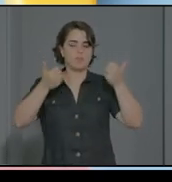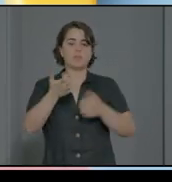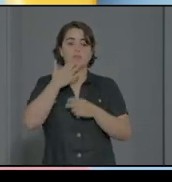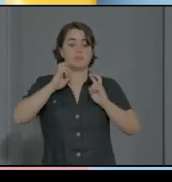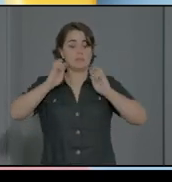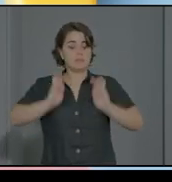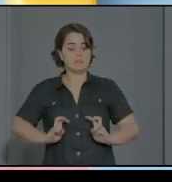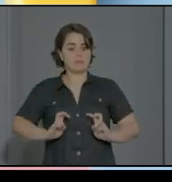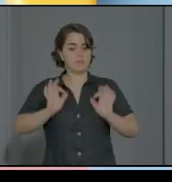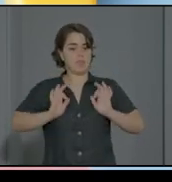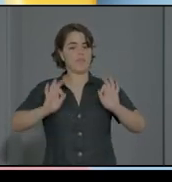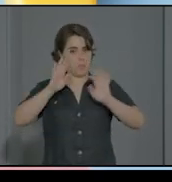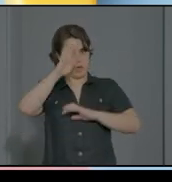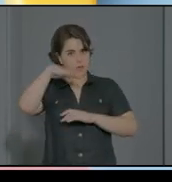parental